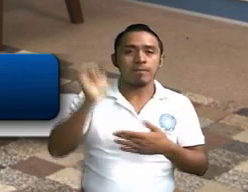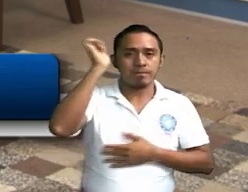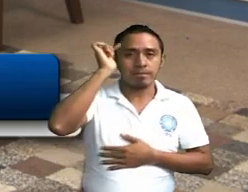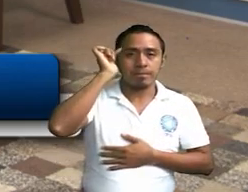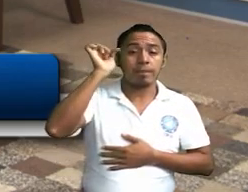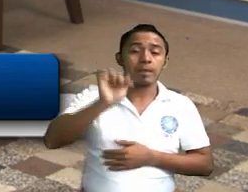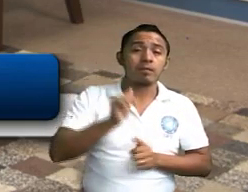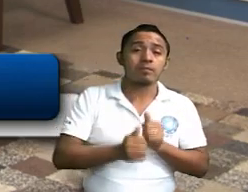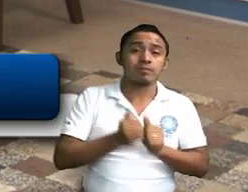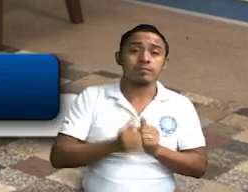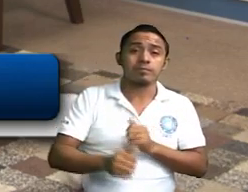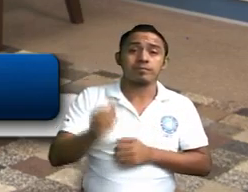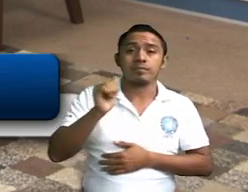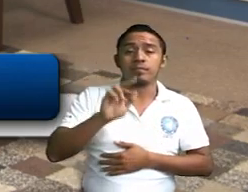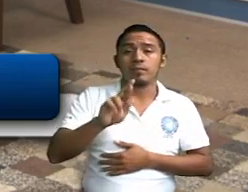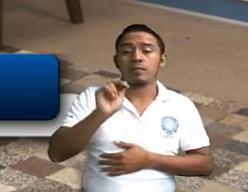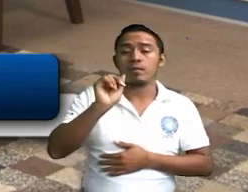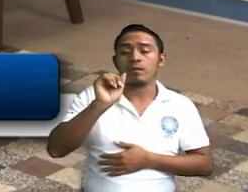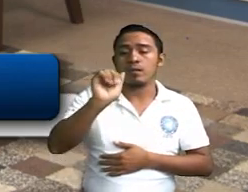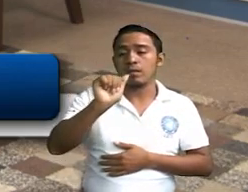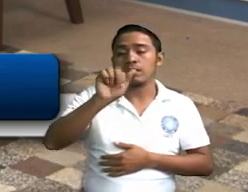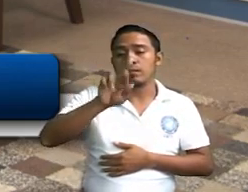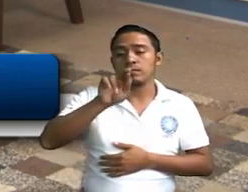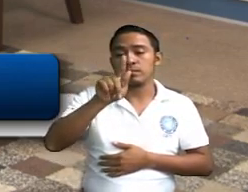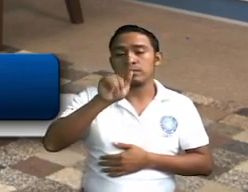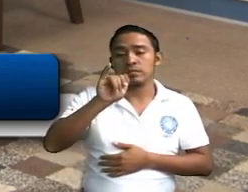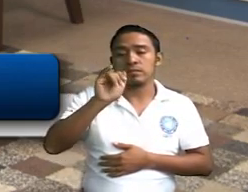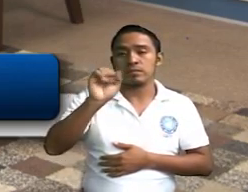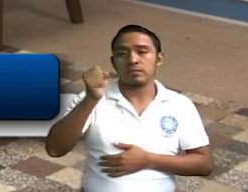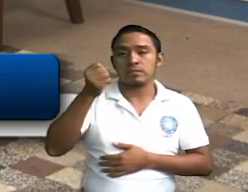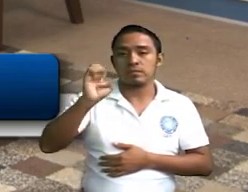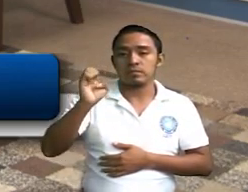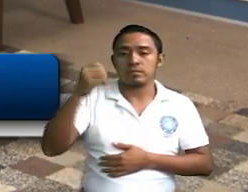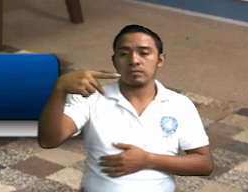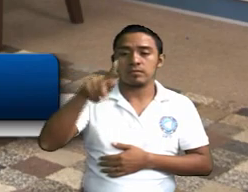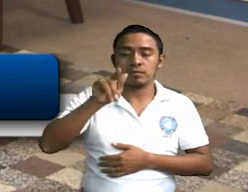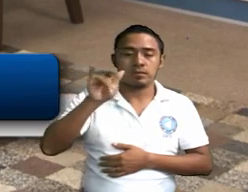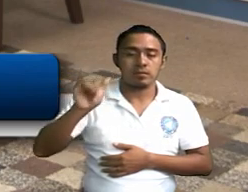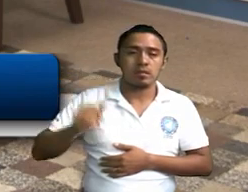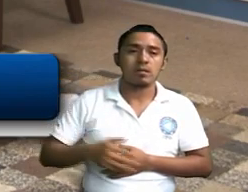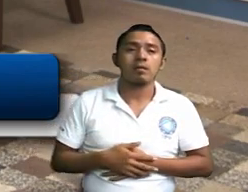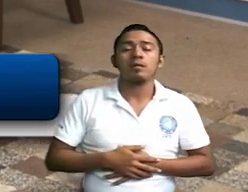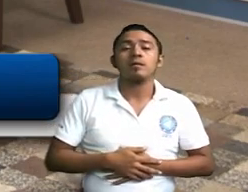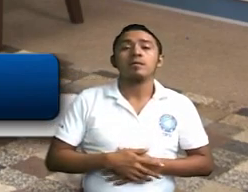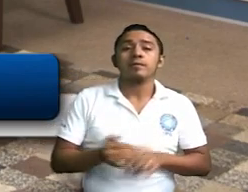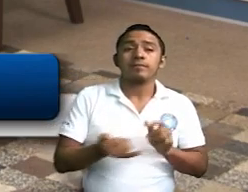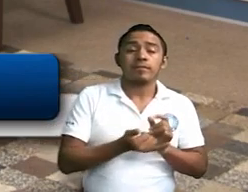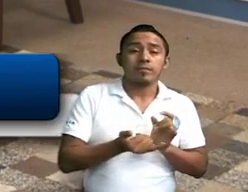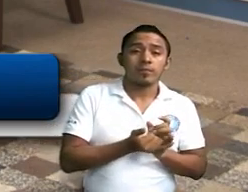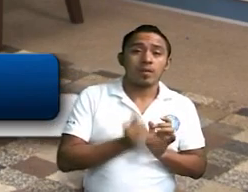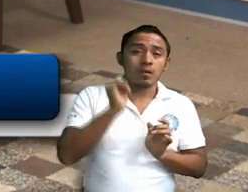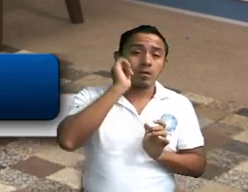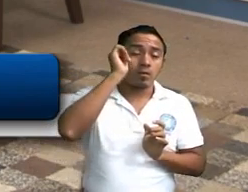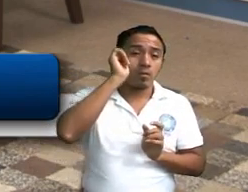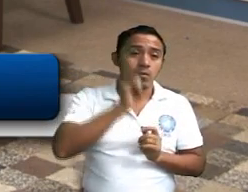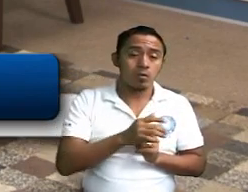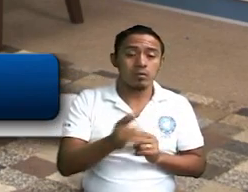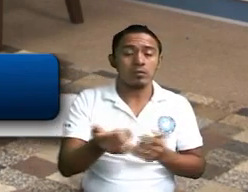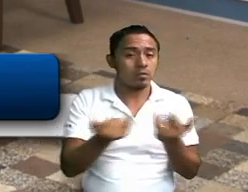que es una artritis séptica. La sintomatología en los niños, doctor, así como en los adultos, es similar en el caso de